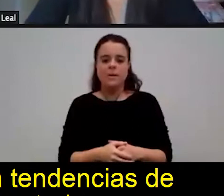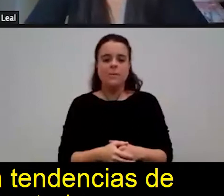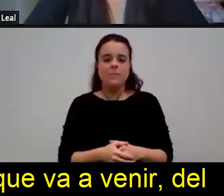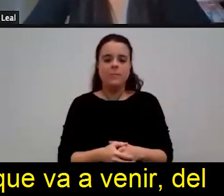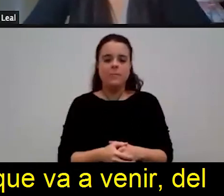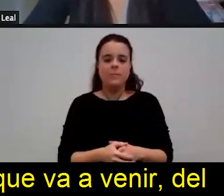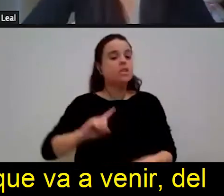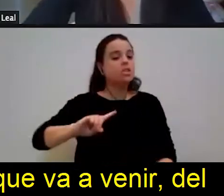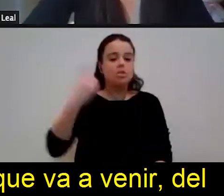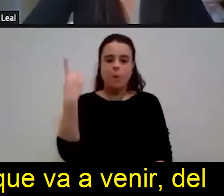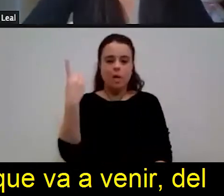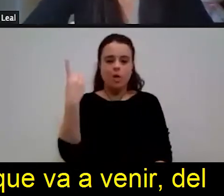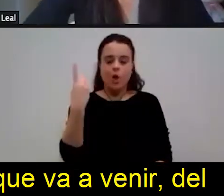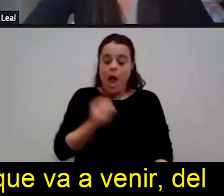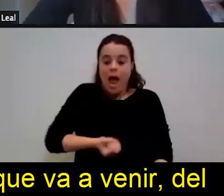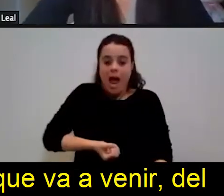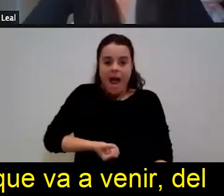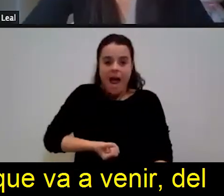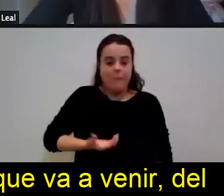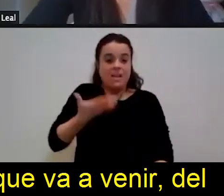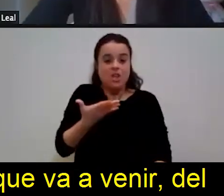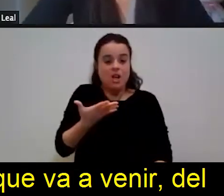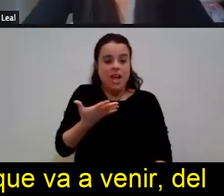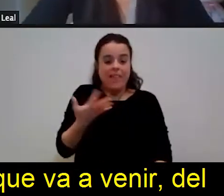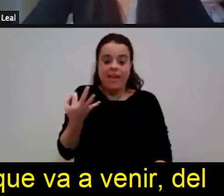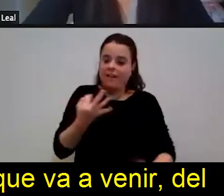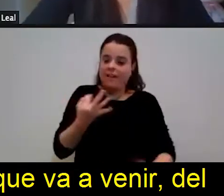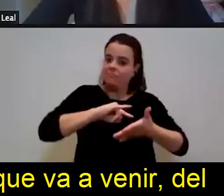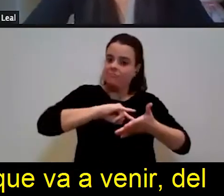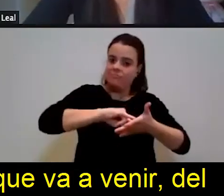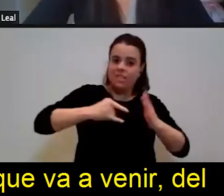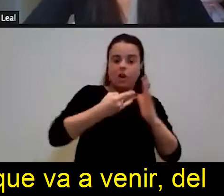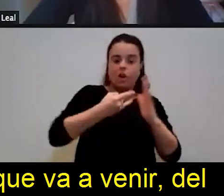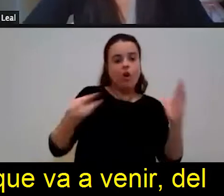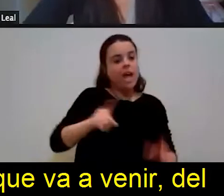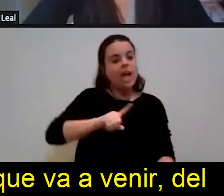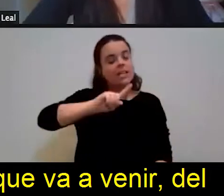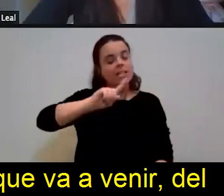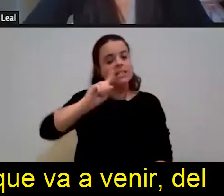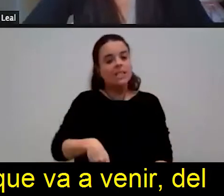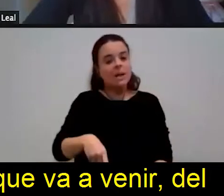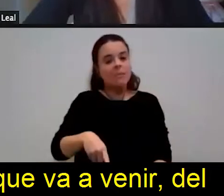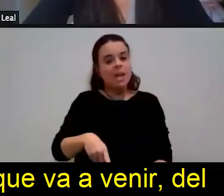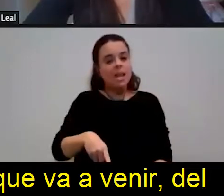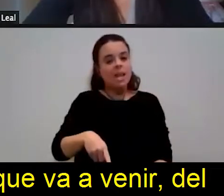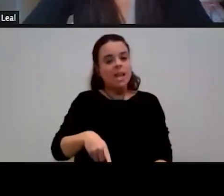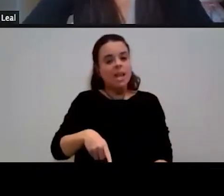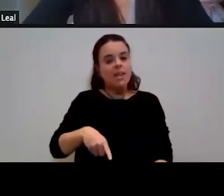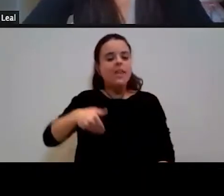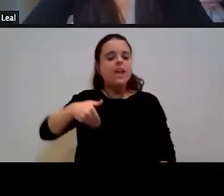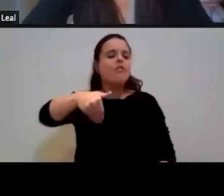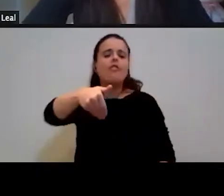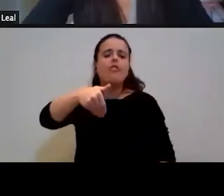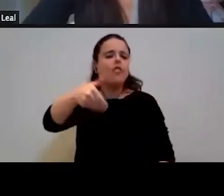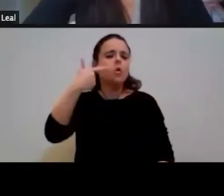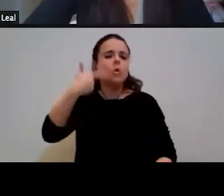sobre todo es una apasionada tanto de la tecnología como de lo que va a venir, ¿no? Del futuro,